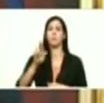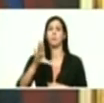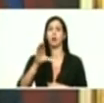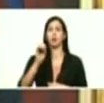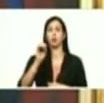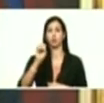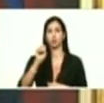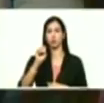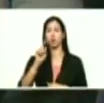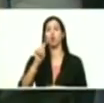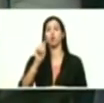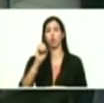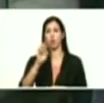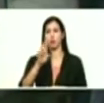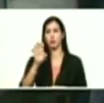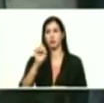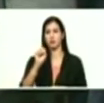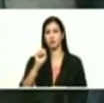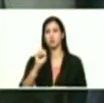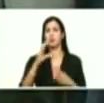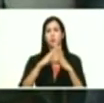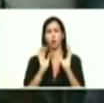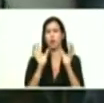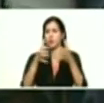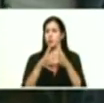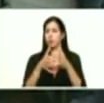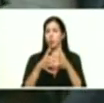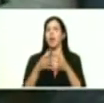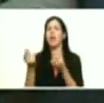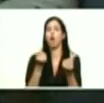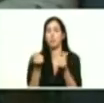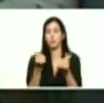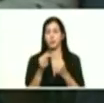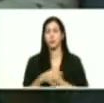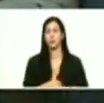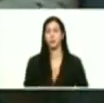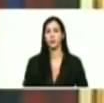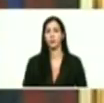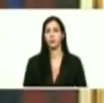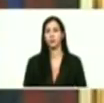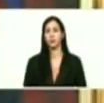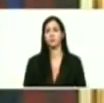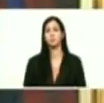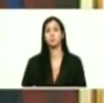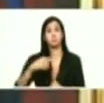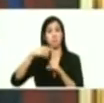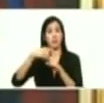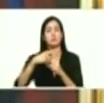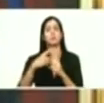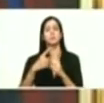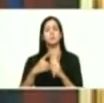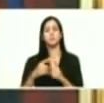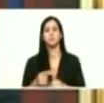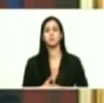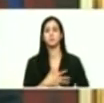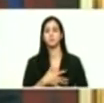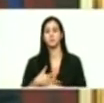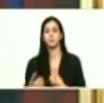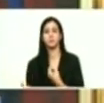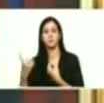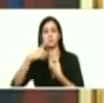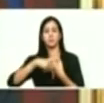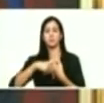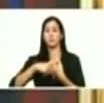Torres y de todo el equipo económico y además quiero que se incorpore a todo